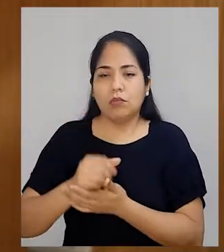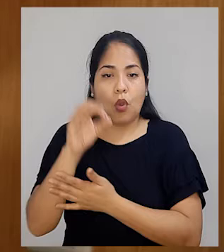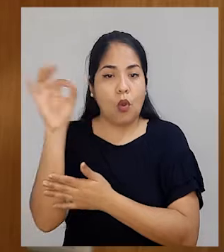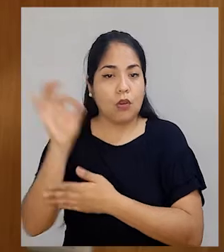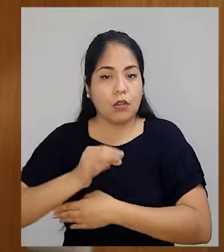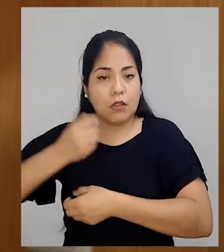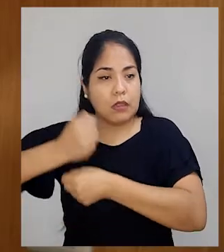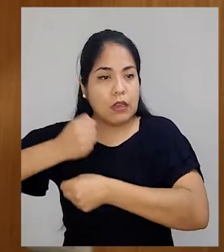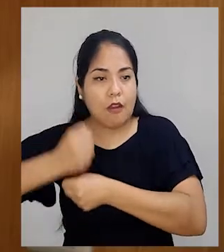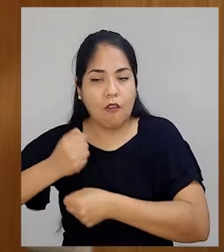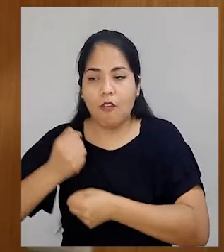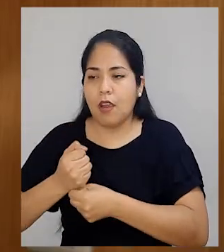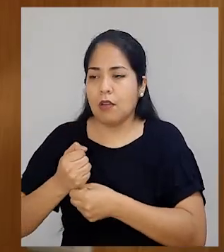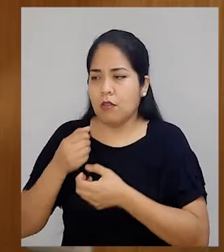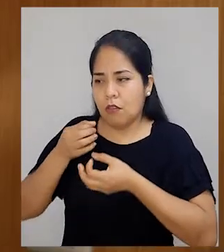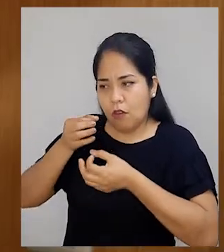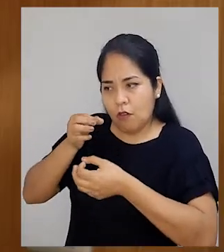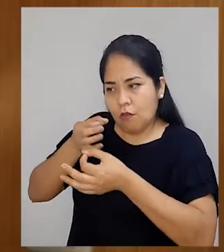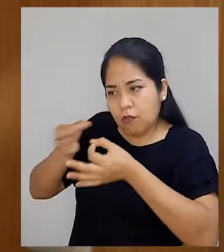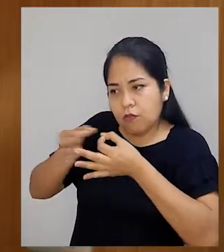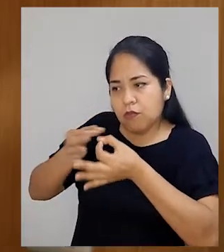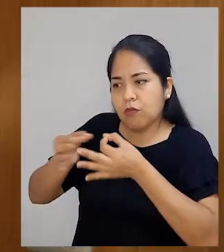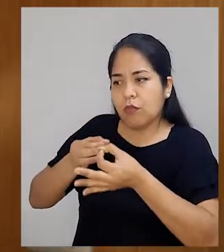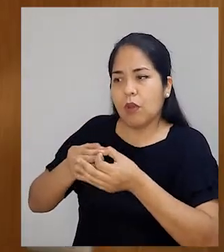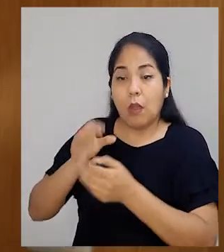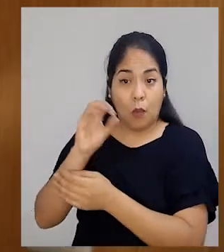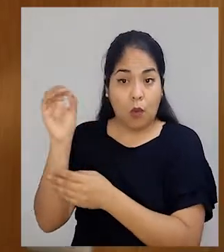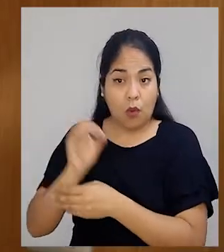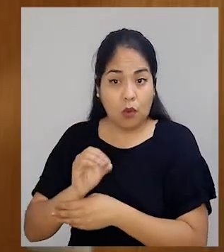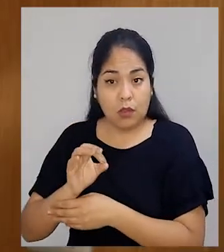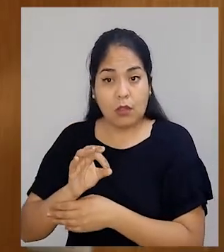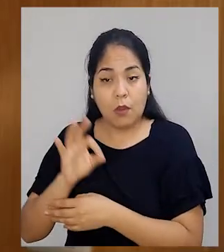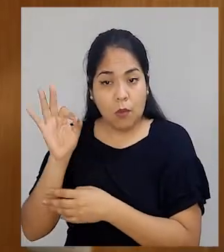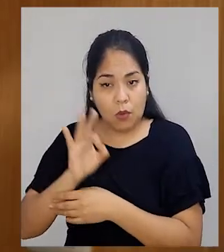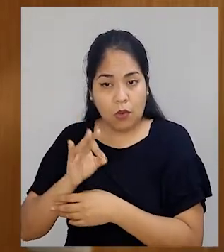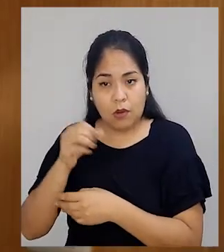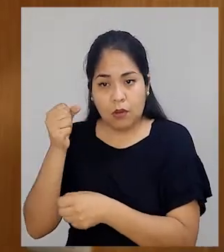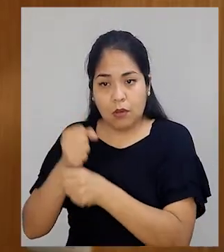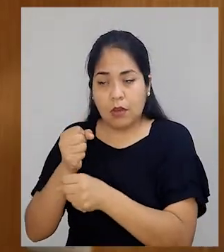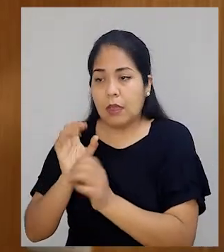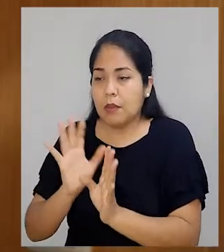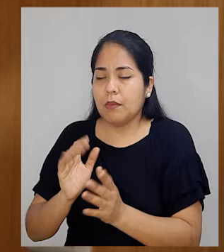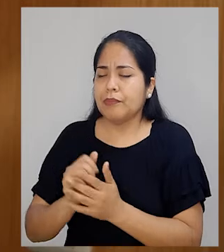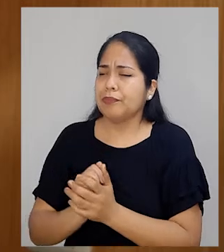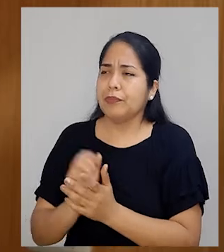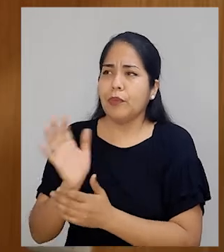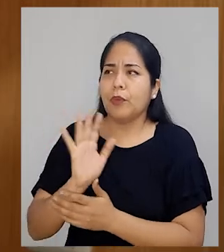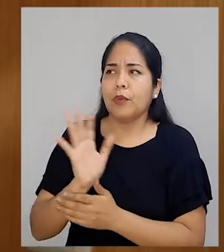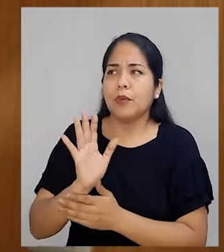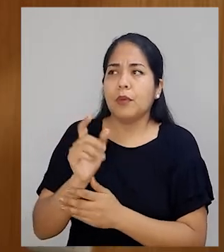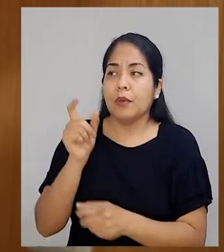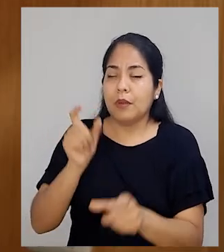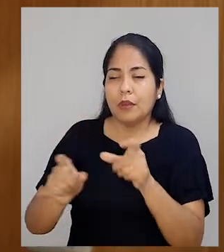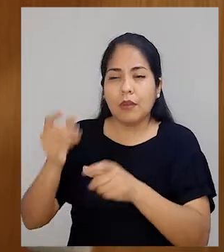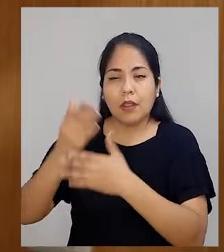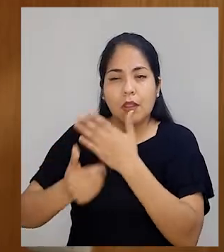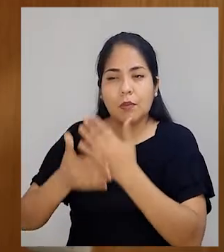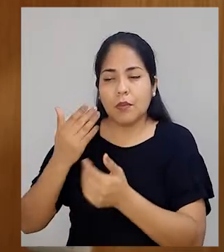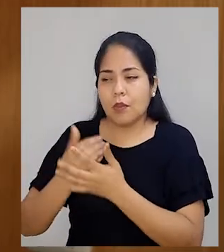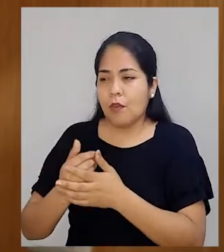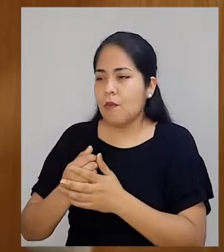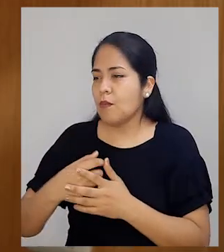el cumplimiento de esta cuota de empleo, y no solamente a nivel de la cuota, ¿no? Porque cuando hablamos nosotros de personas con